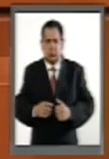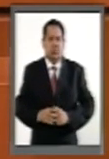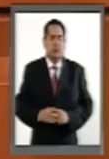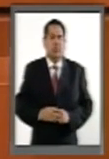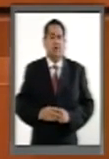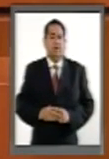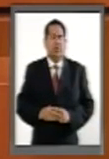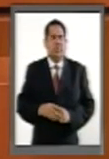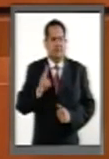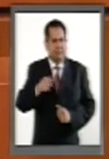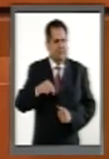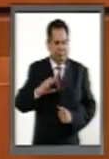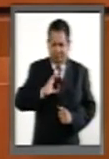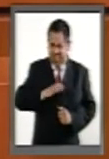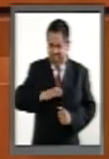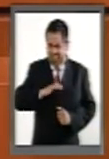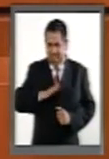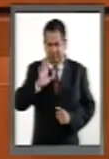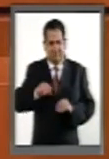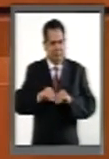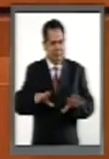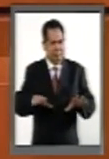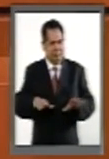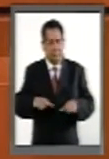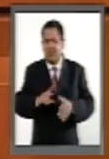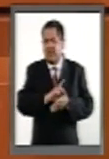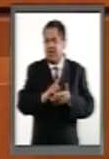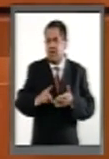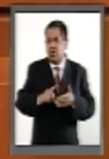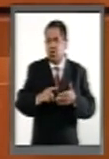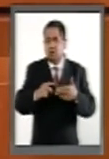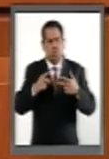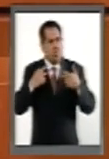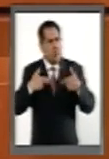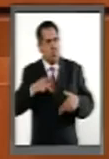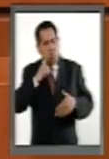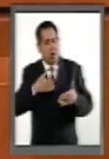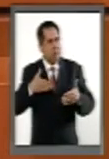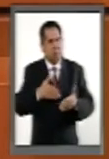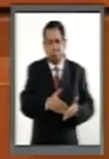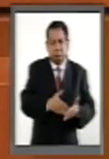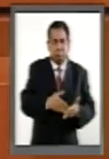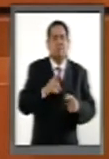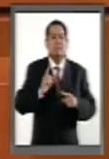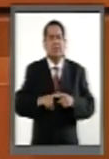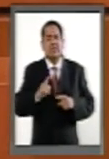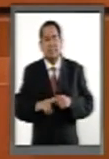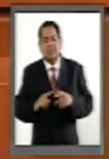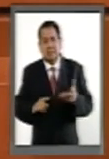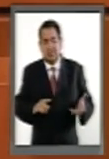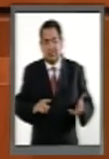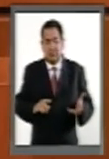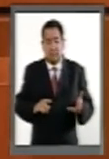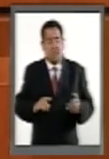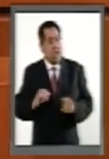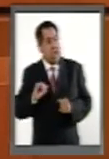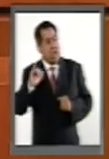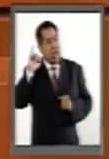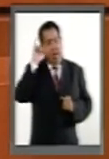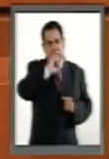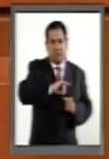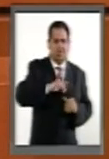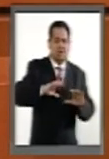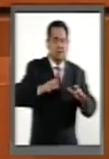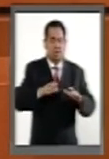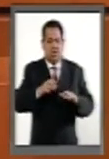gran cáncer que obstaculiza los derechos de las mujeres es la influencia de patrones